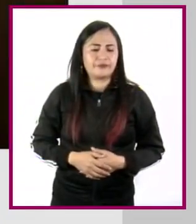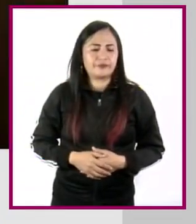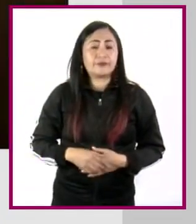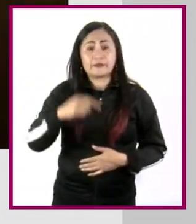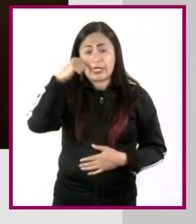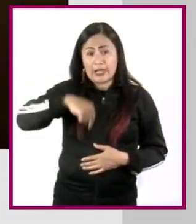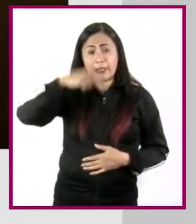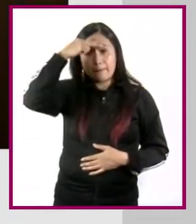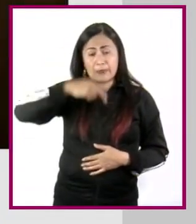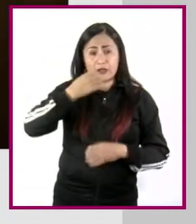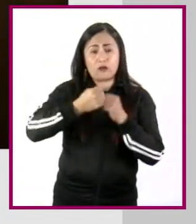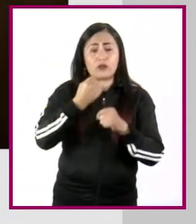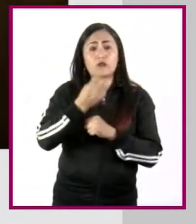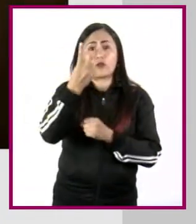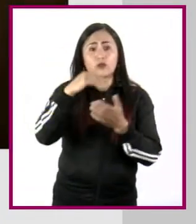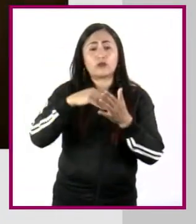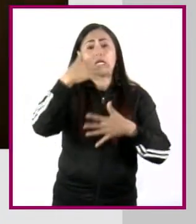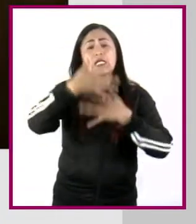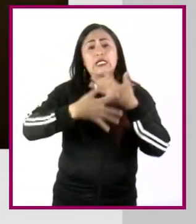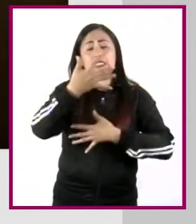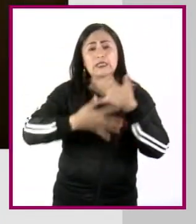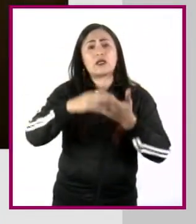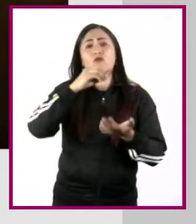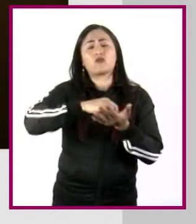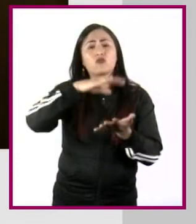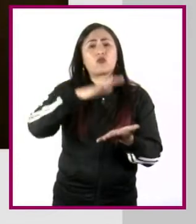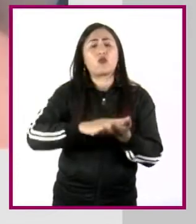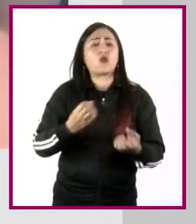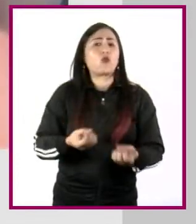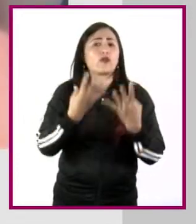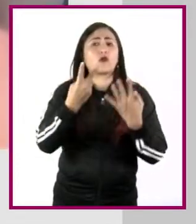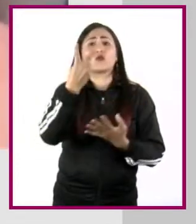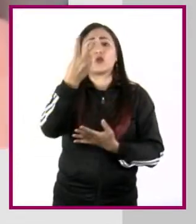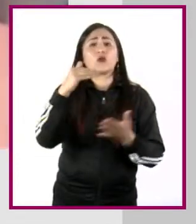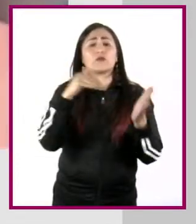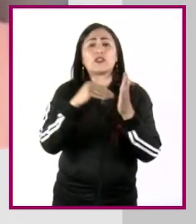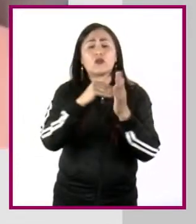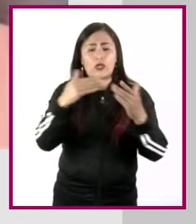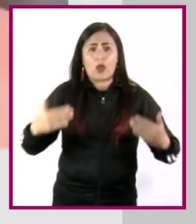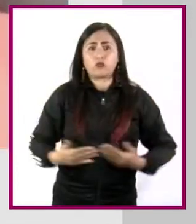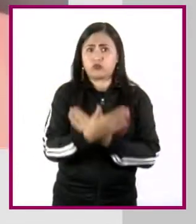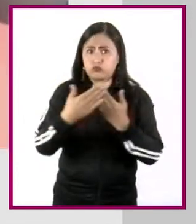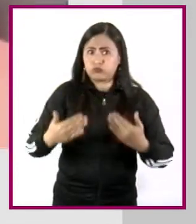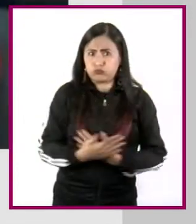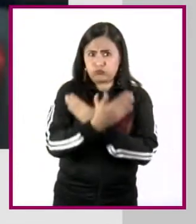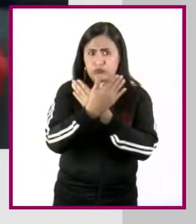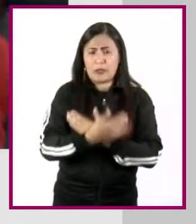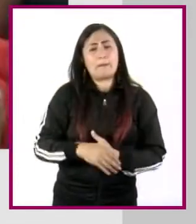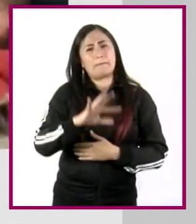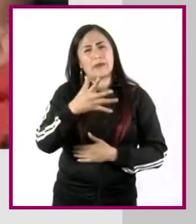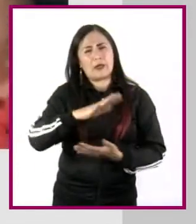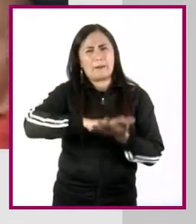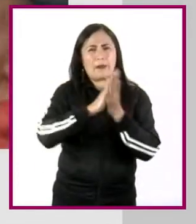En México, en 2015, se registraron un total de 2 millones de nacimientos, de los cuales el